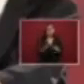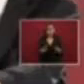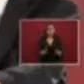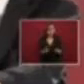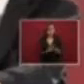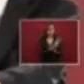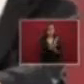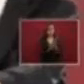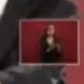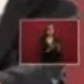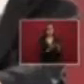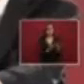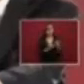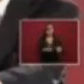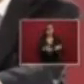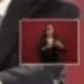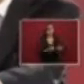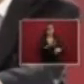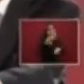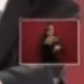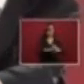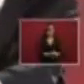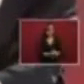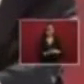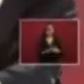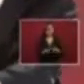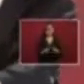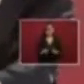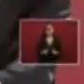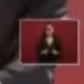y corrupción, en donde mejor le va y